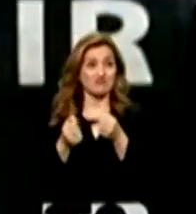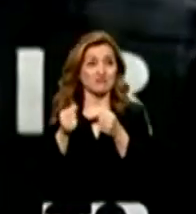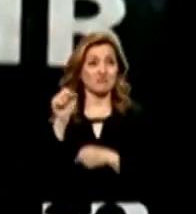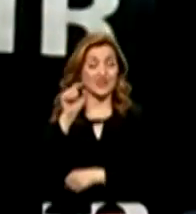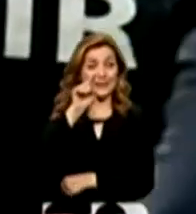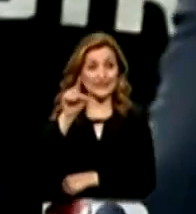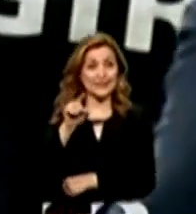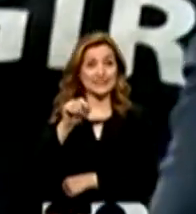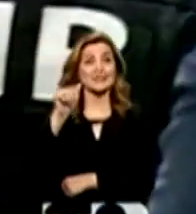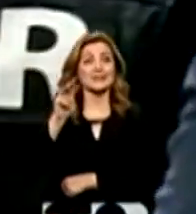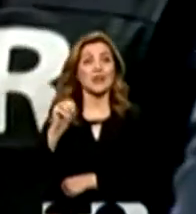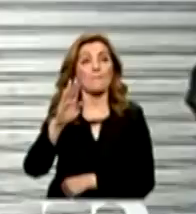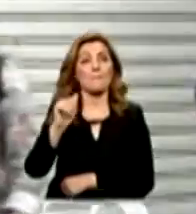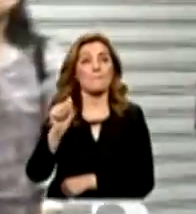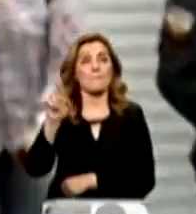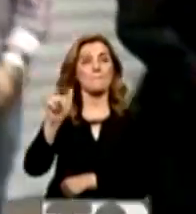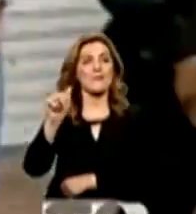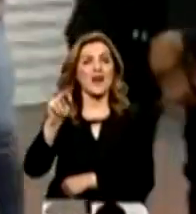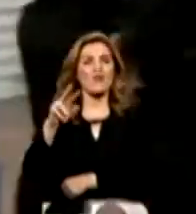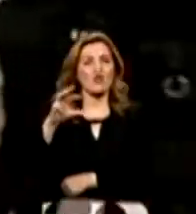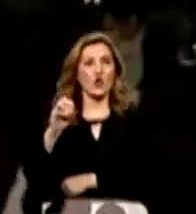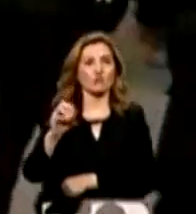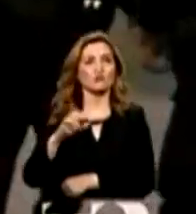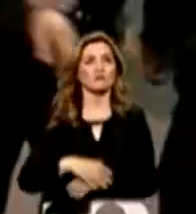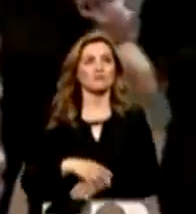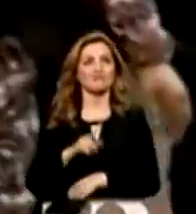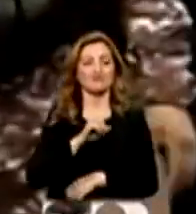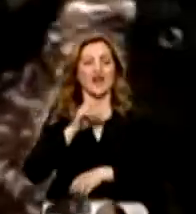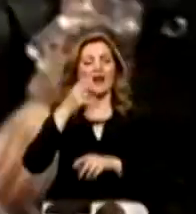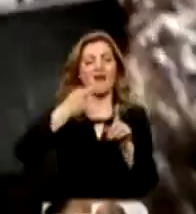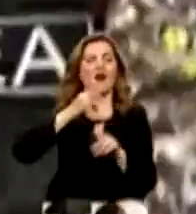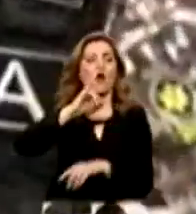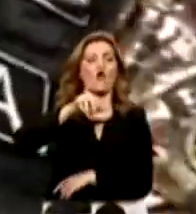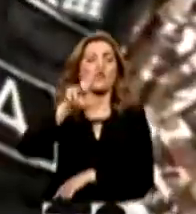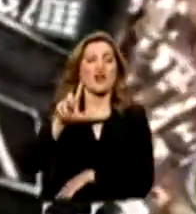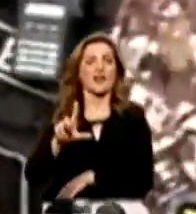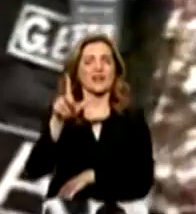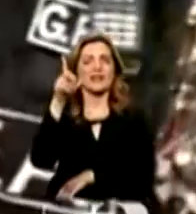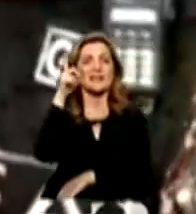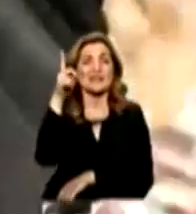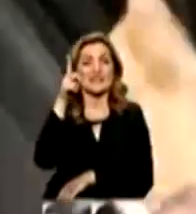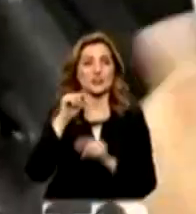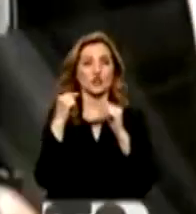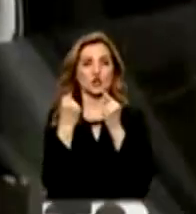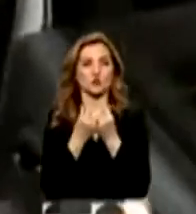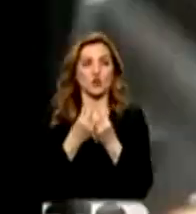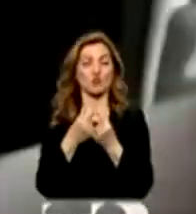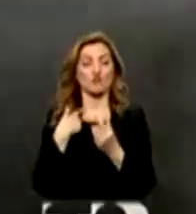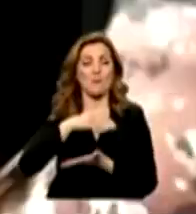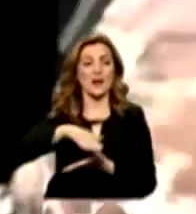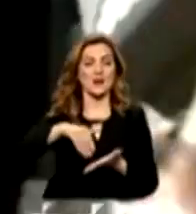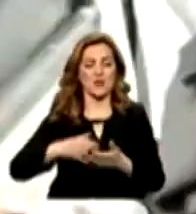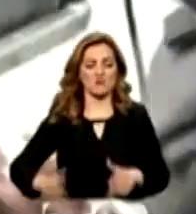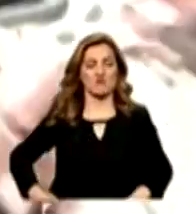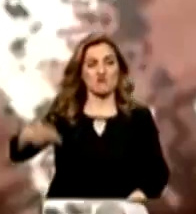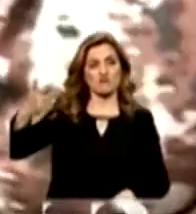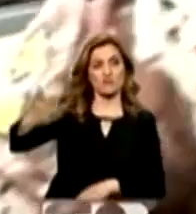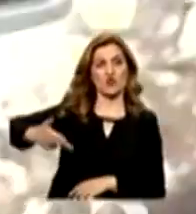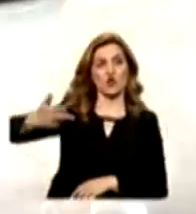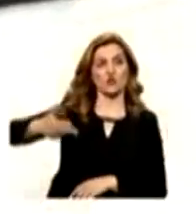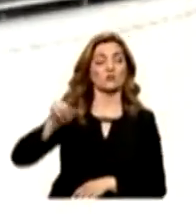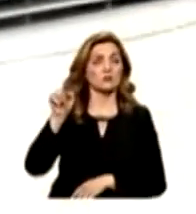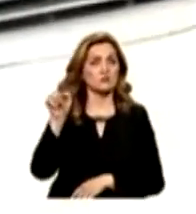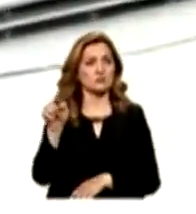Zambrano, alias Rasquiña, también conocido como JL, líder de la banda de los Choneros, quien fue trasladado en una camioneta con